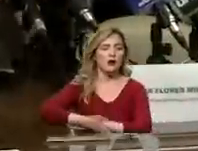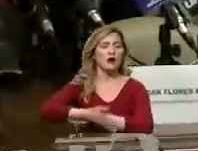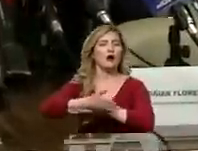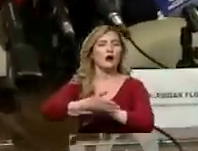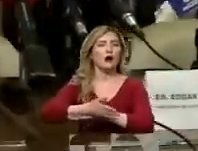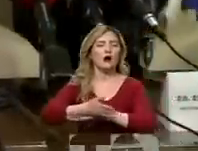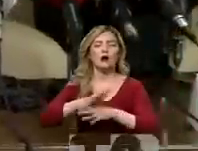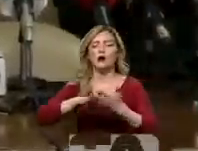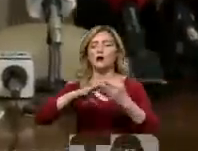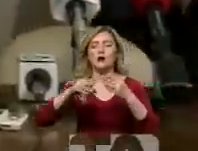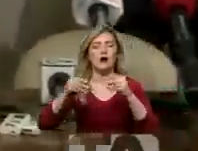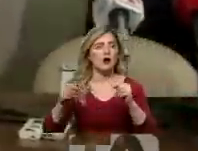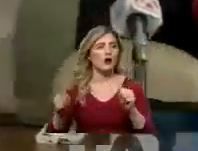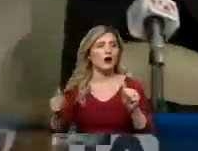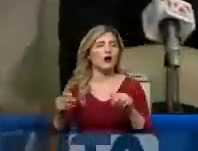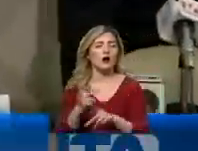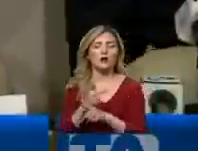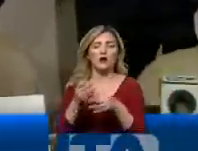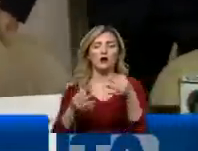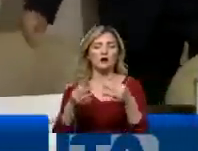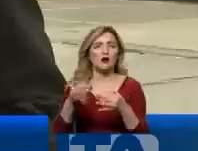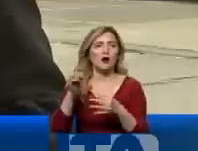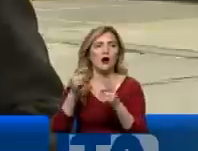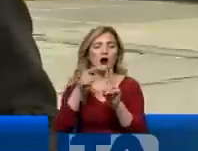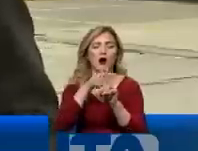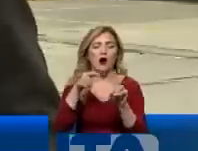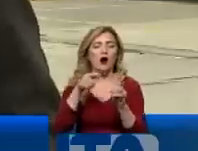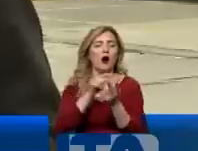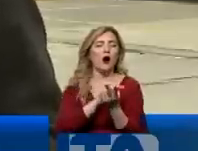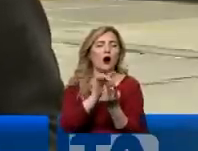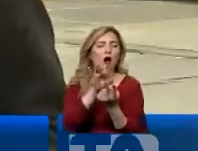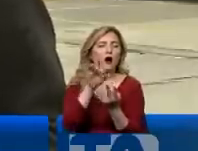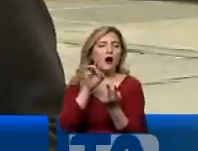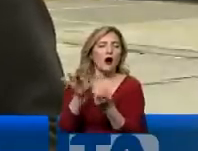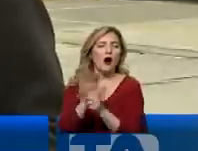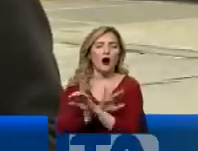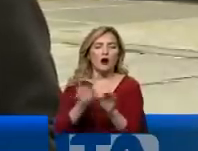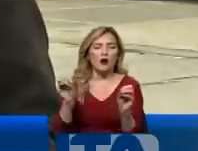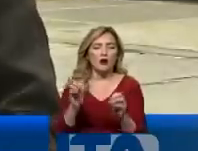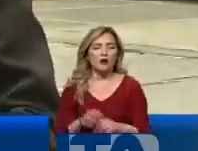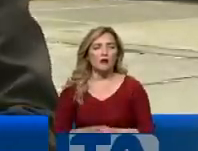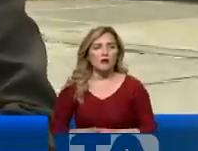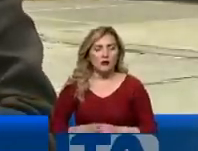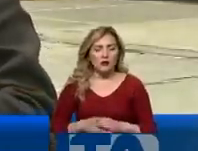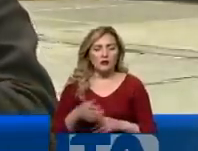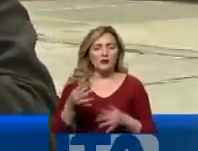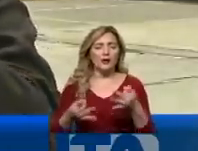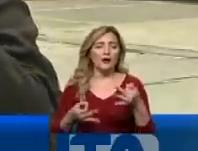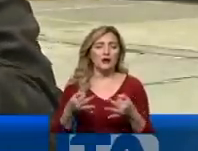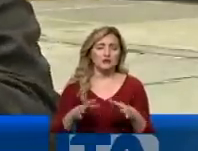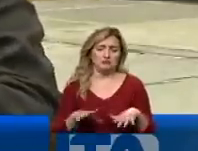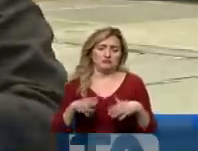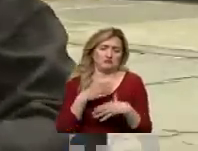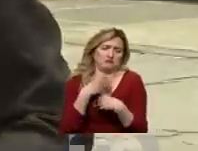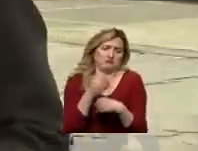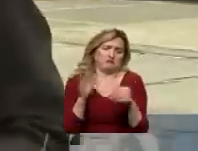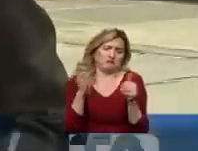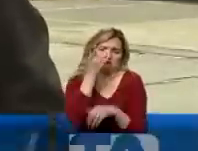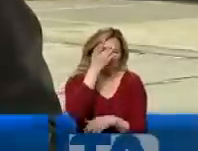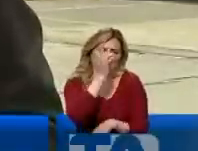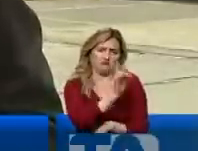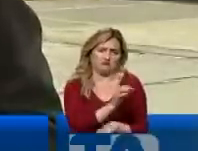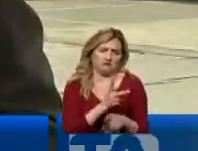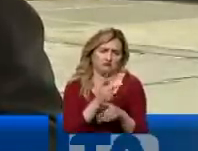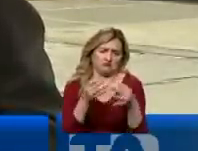sido resuelto por el Pleno del Consejo de la Judicatura. Y aun cuando los jueces de la Corte Nacional de Justicia han dicho que acatarán de inmediato la resolución